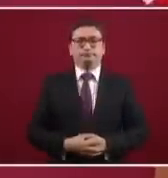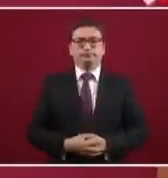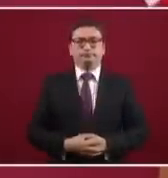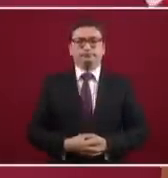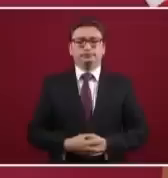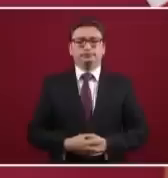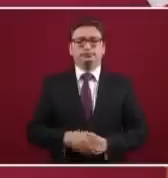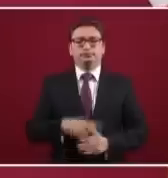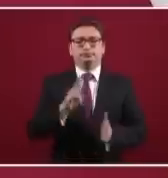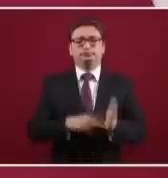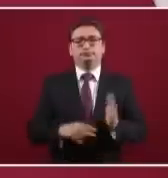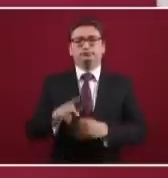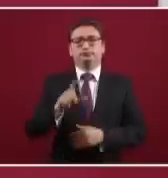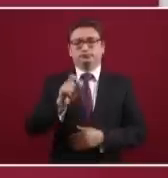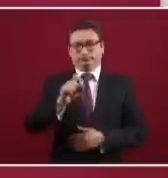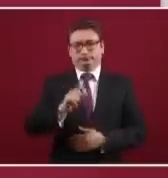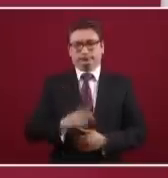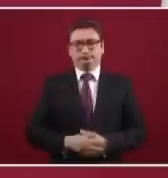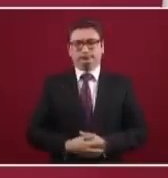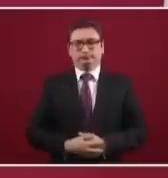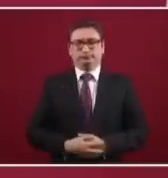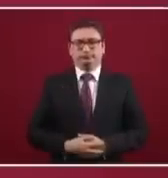del